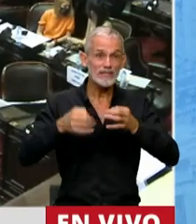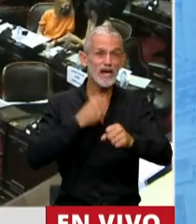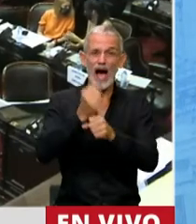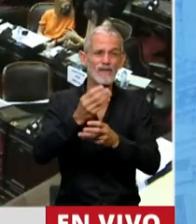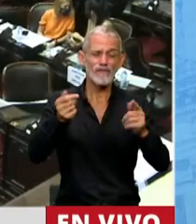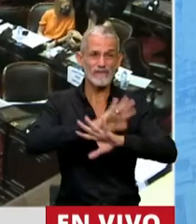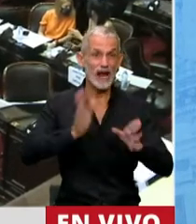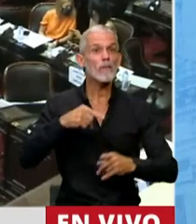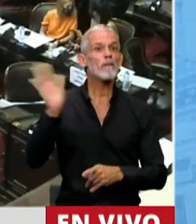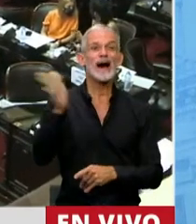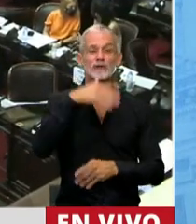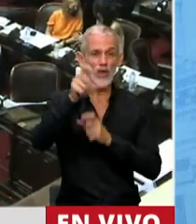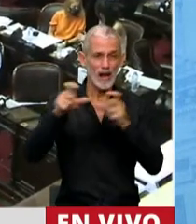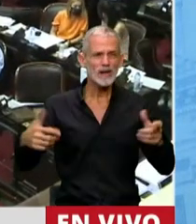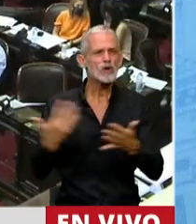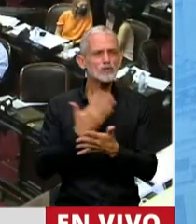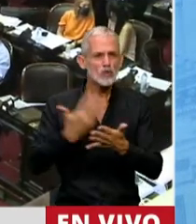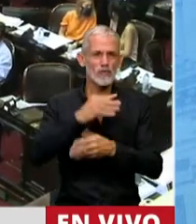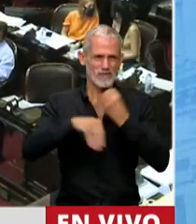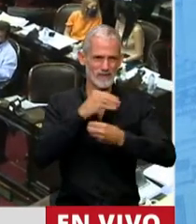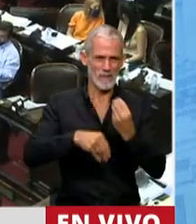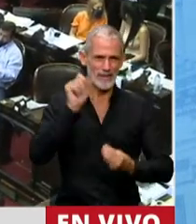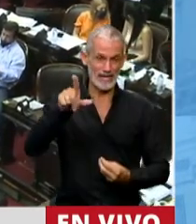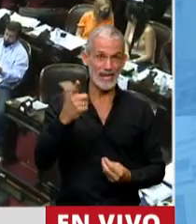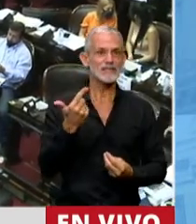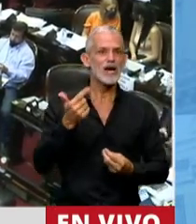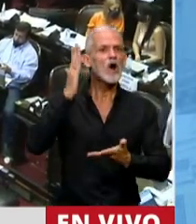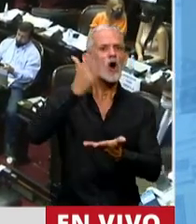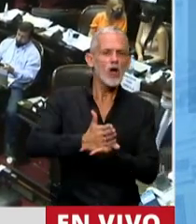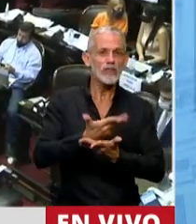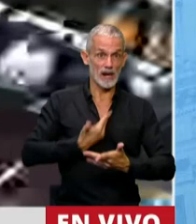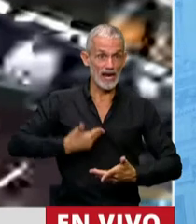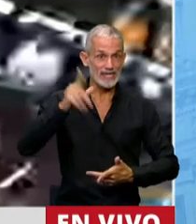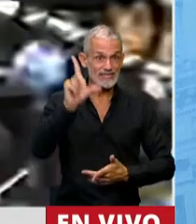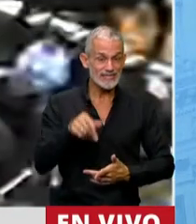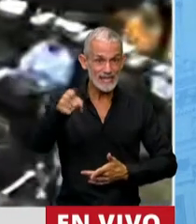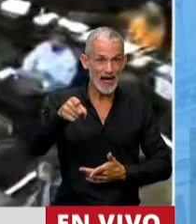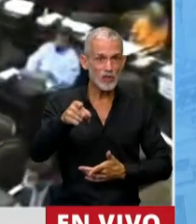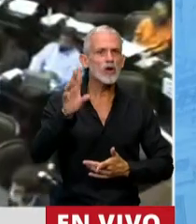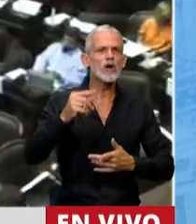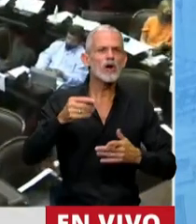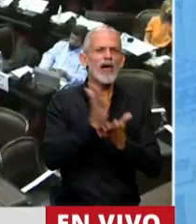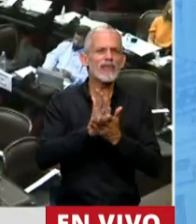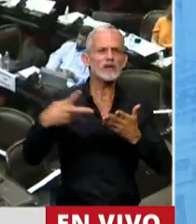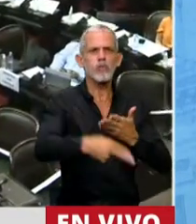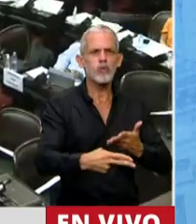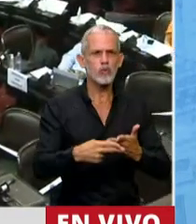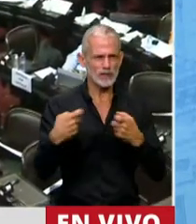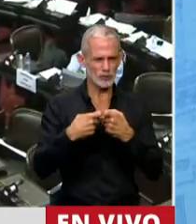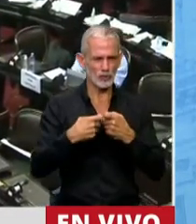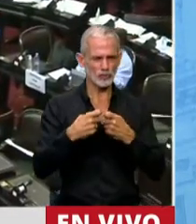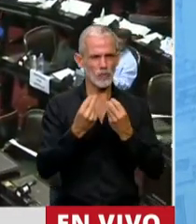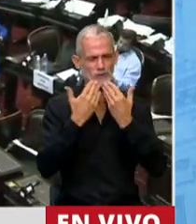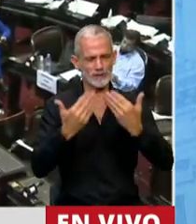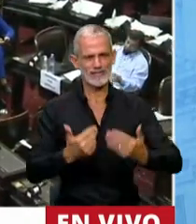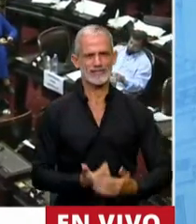final para todas las víctimas y sus familias condena para el estado que coarta derechos y sus cómplices muchas